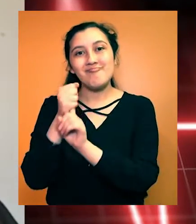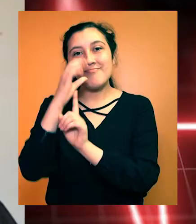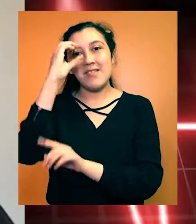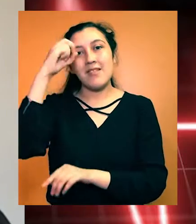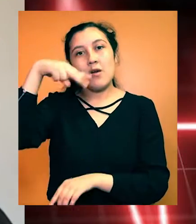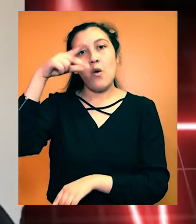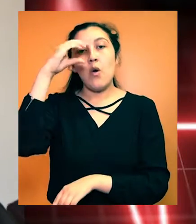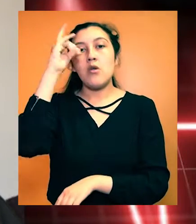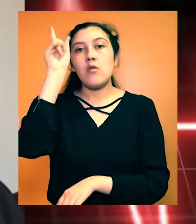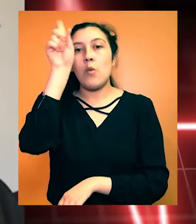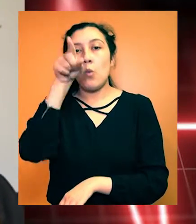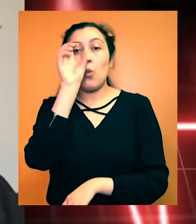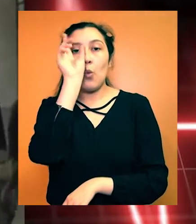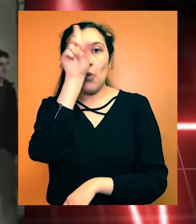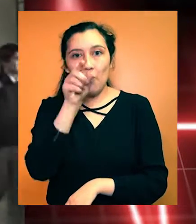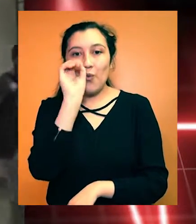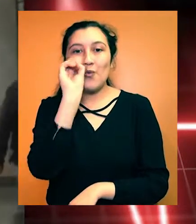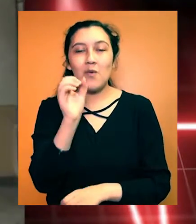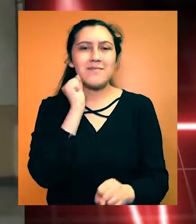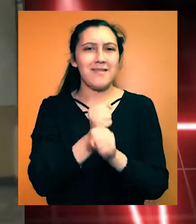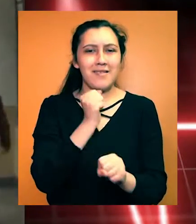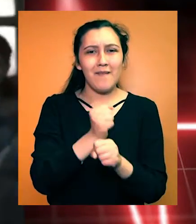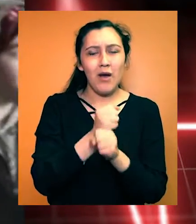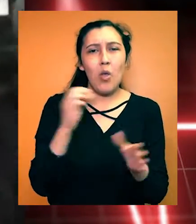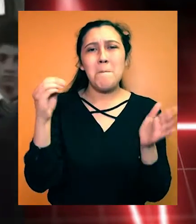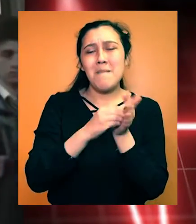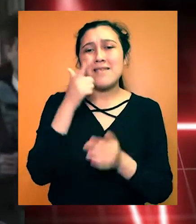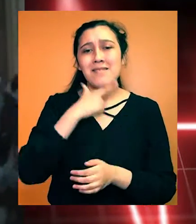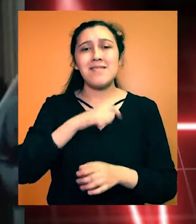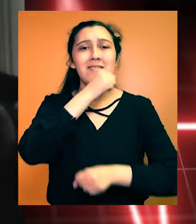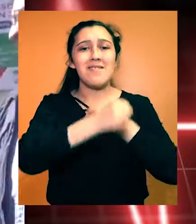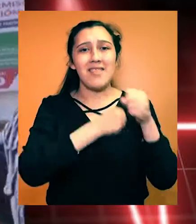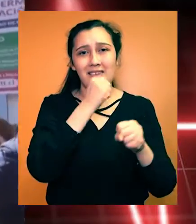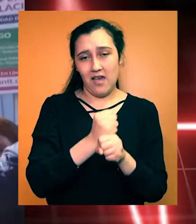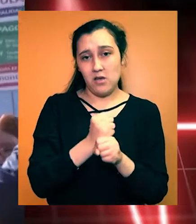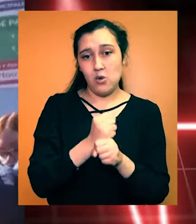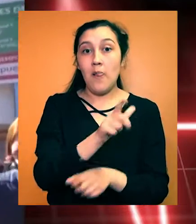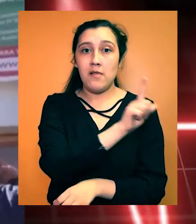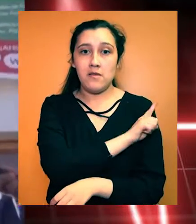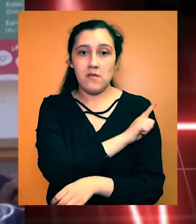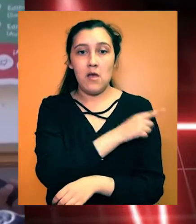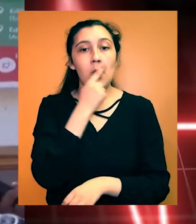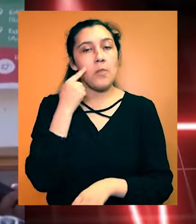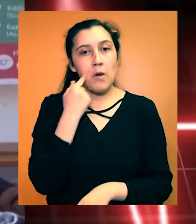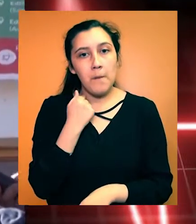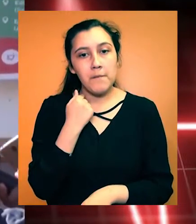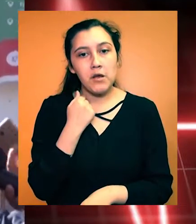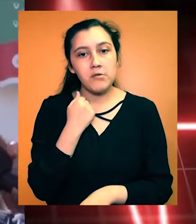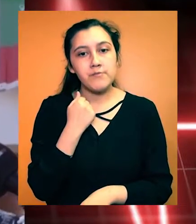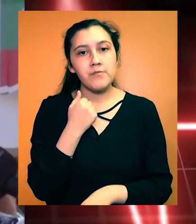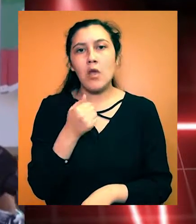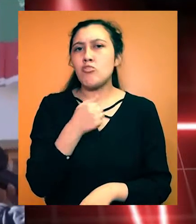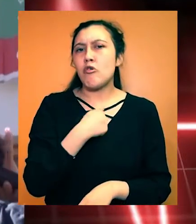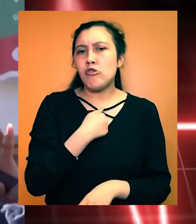ha dirigido el establecimiento por más de 16 años tras la muerte de Benedicto Picardo. Que no descansaremos, porque no le